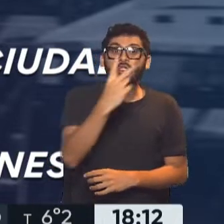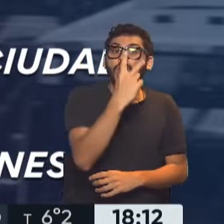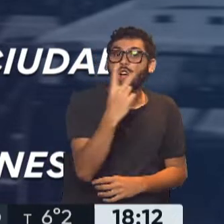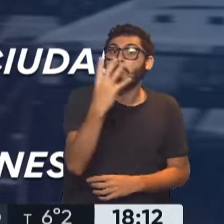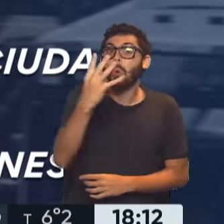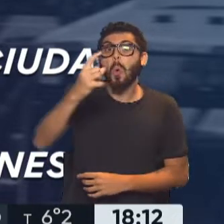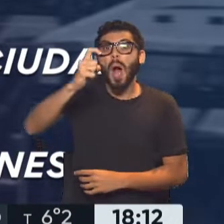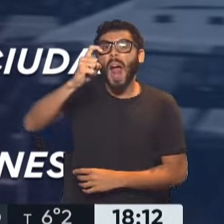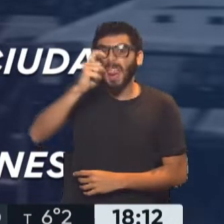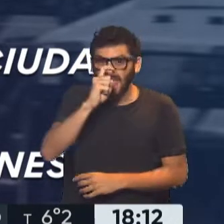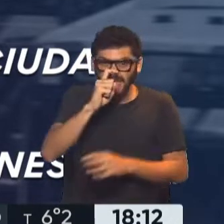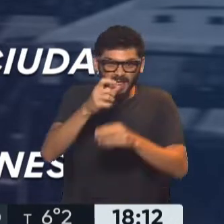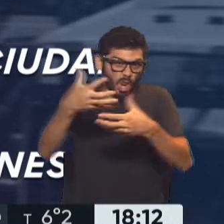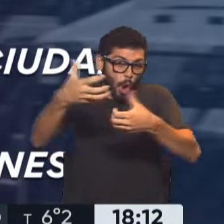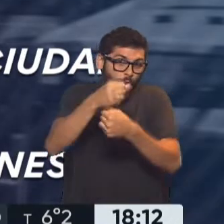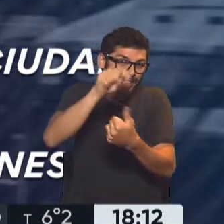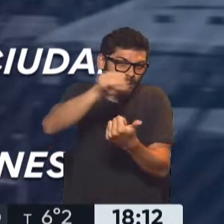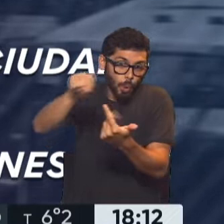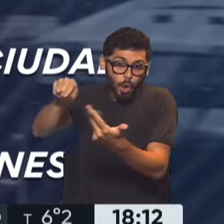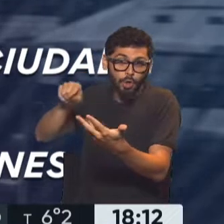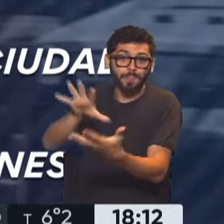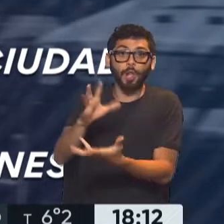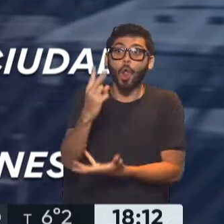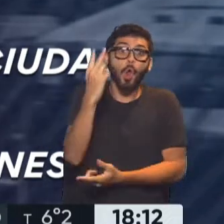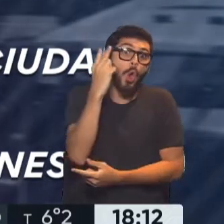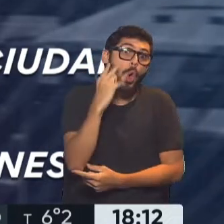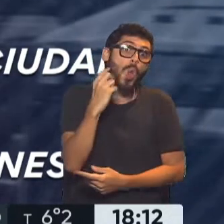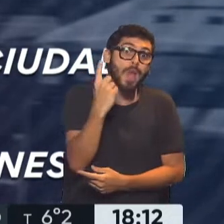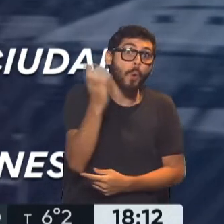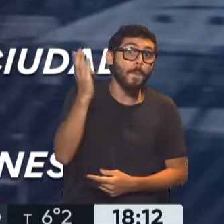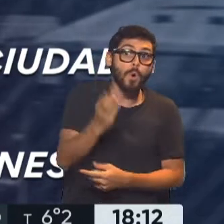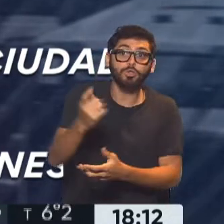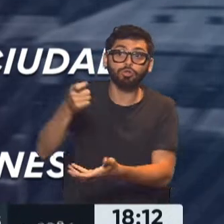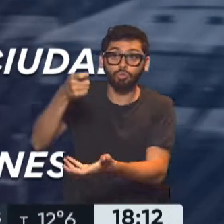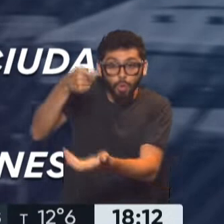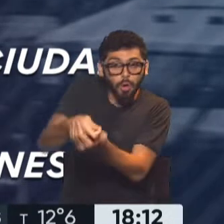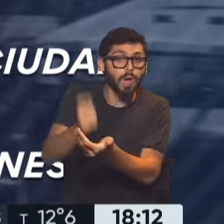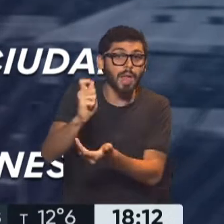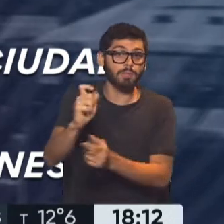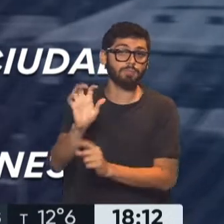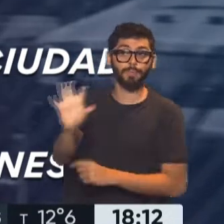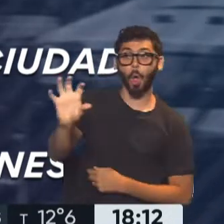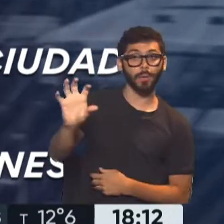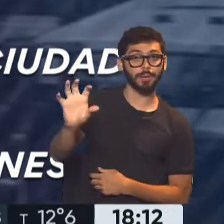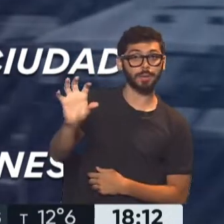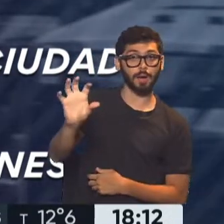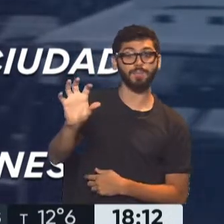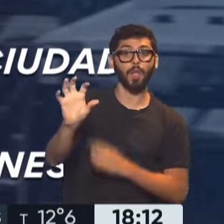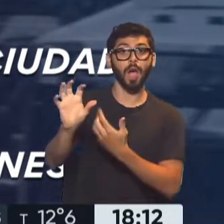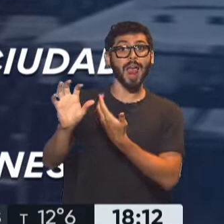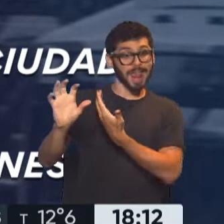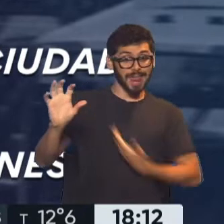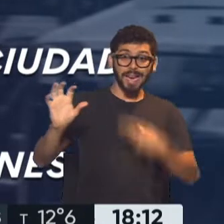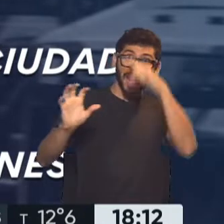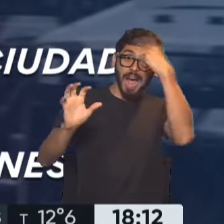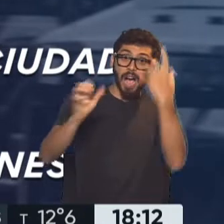247 líneas, el 91% de esa plata la paga la provincia de Buenos Aires y solo el 9% aporta la nación.